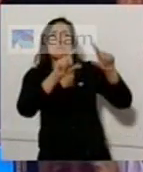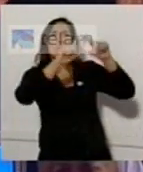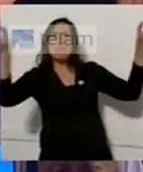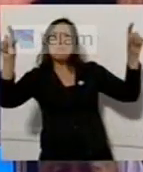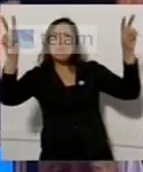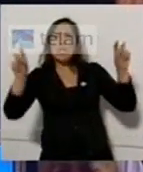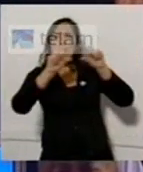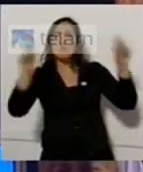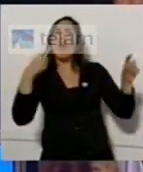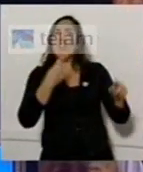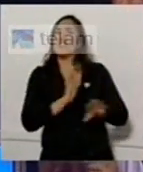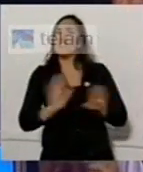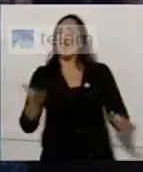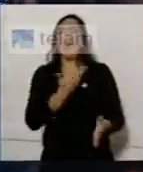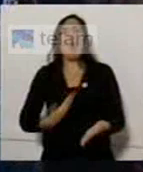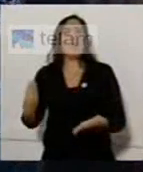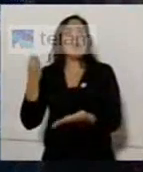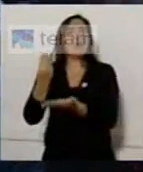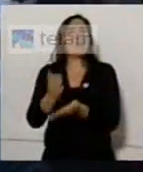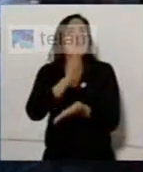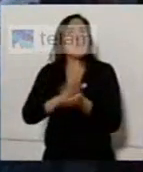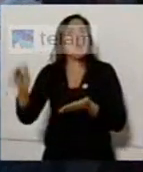tenemos nuevo gobierno.